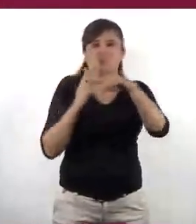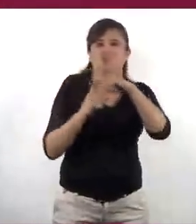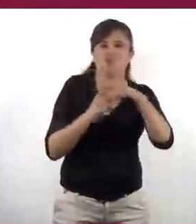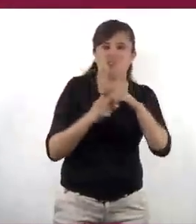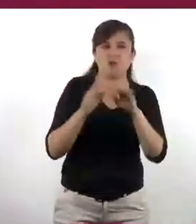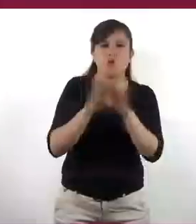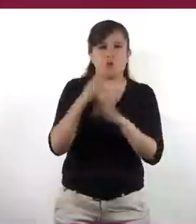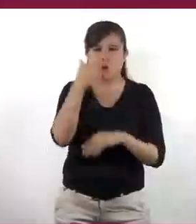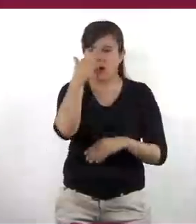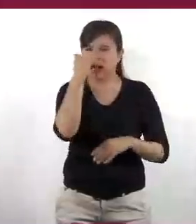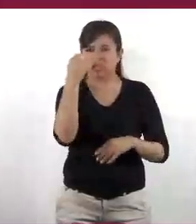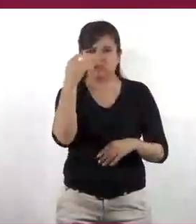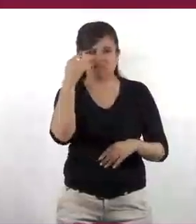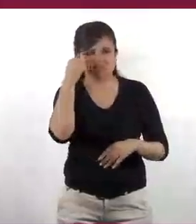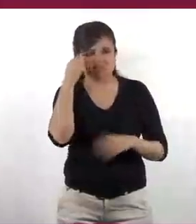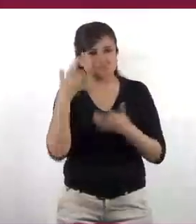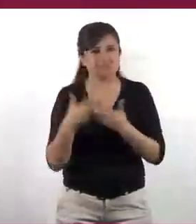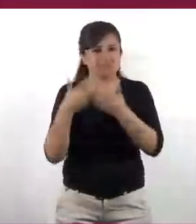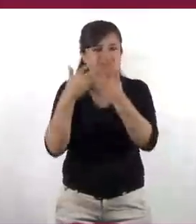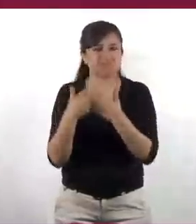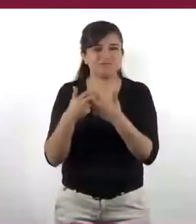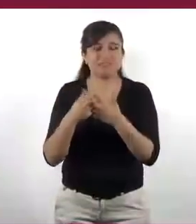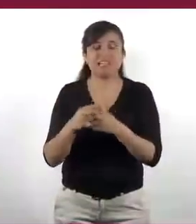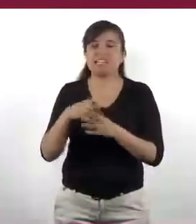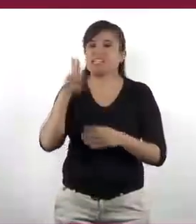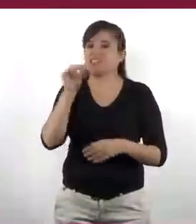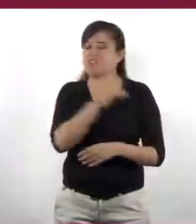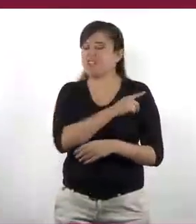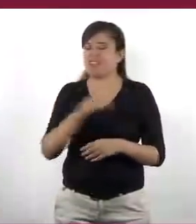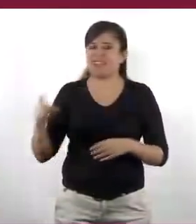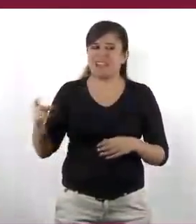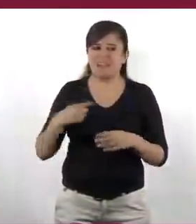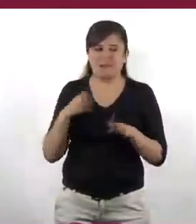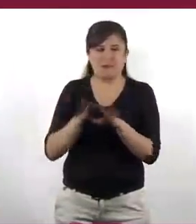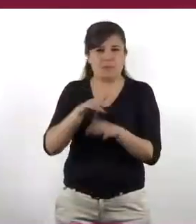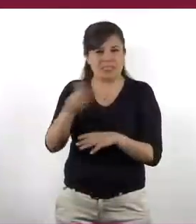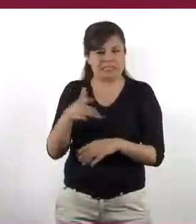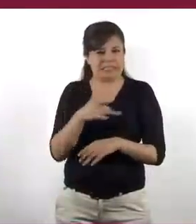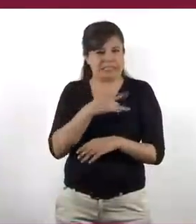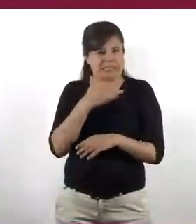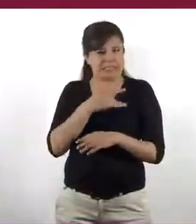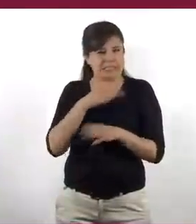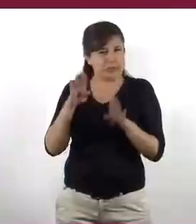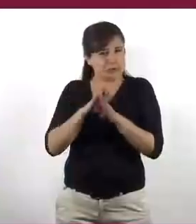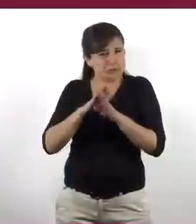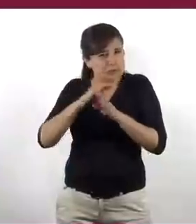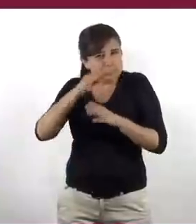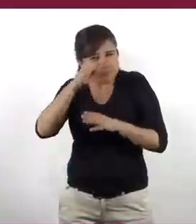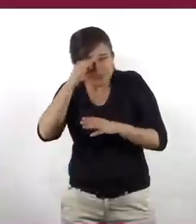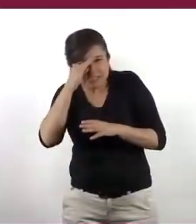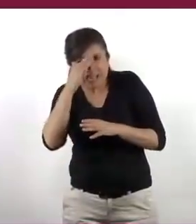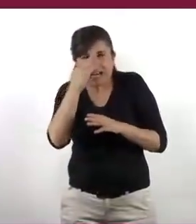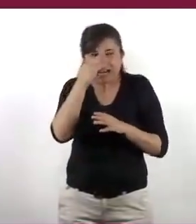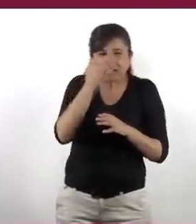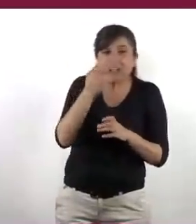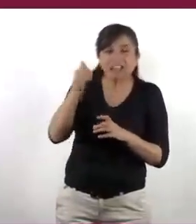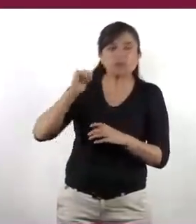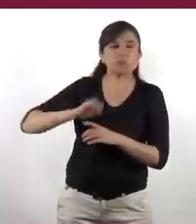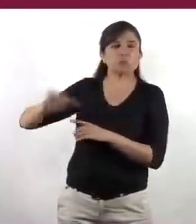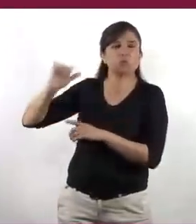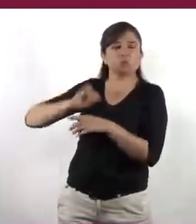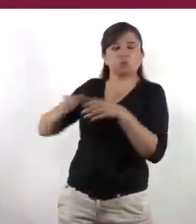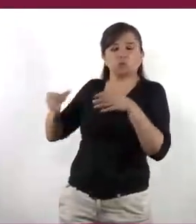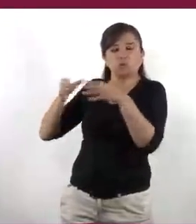la razón. Nada debía escapar a esa conciencia crítica fundada en la razón y por ello